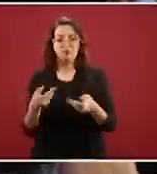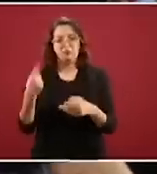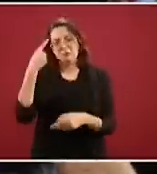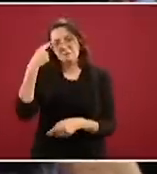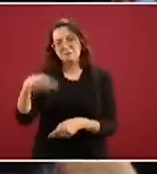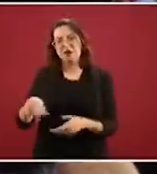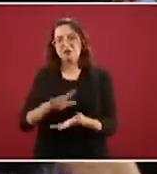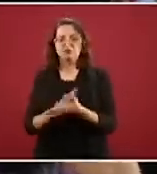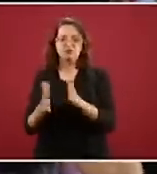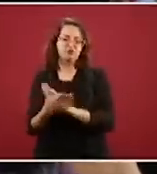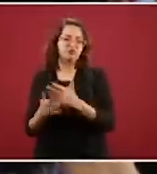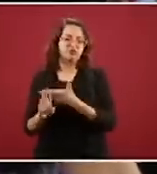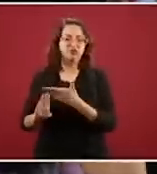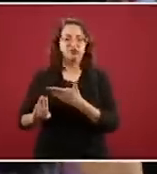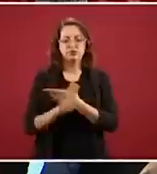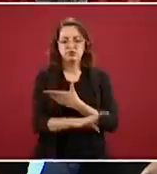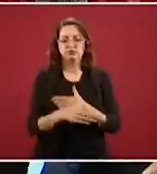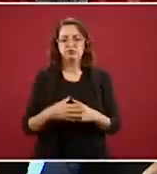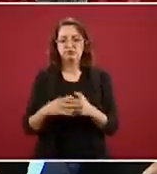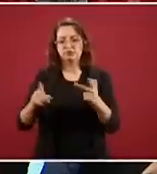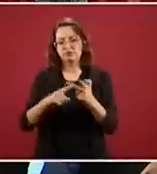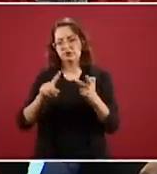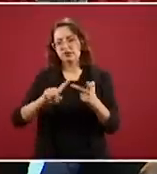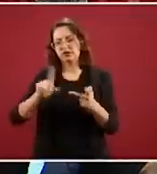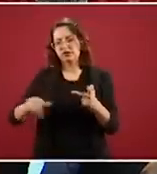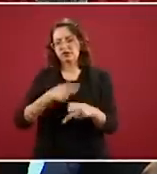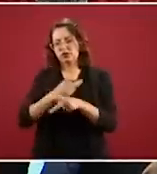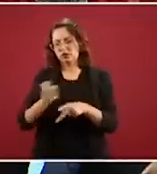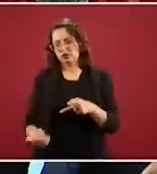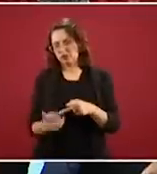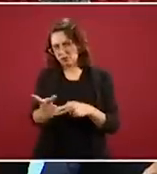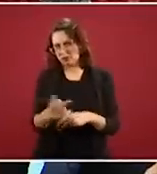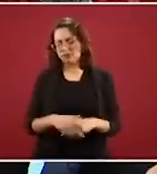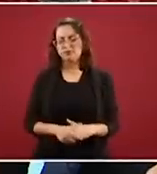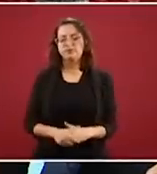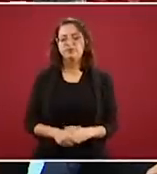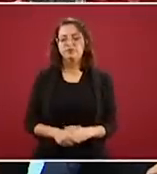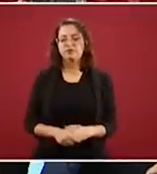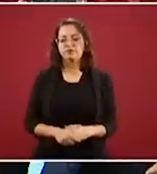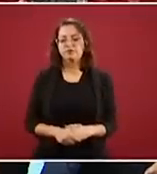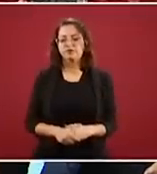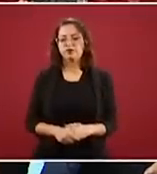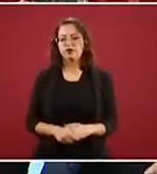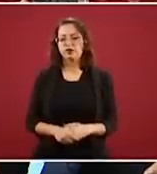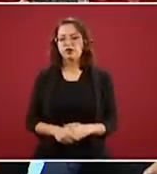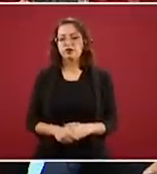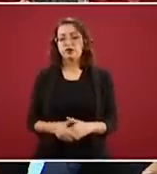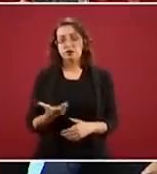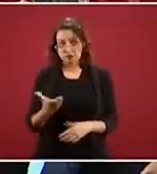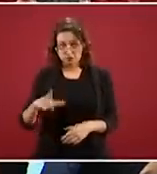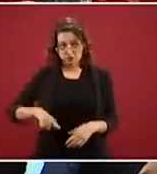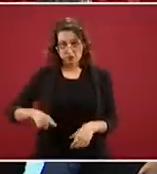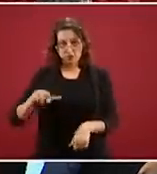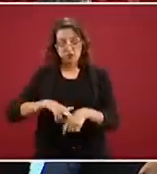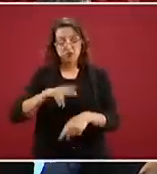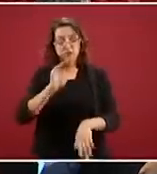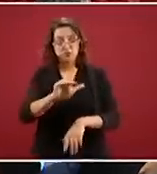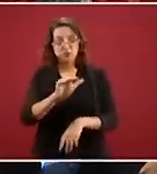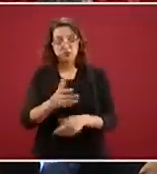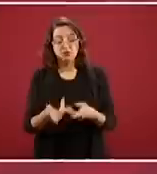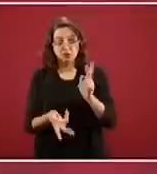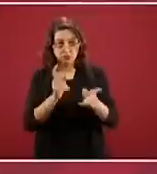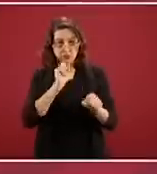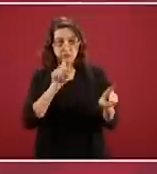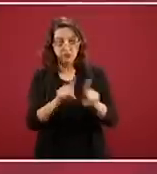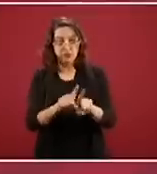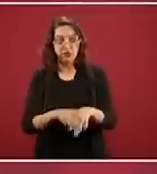este contubernio. Ahorita le haría una segunda pregunta. No, claro, es… ¿También lo tocaría con los gobernadores? Sí, y tiene que ser